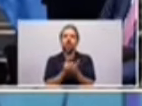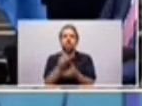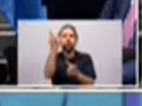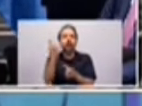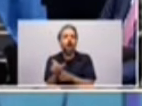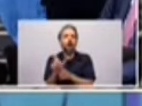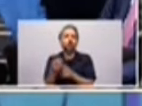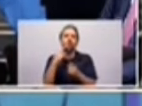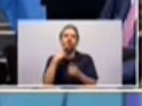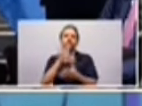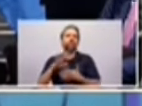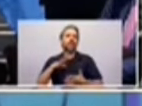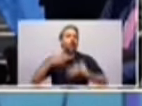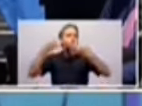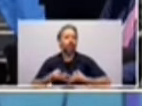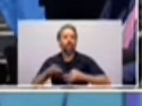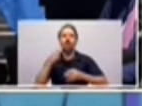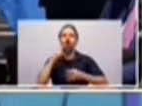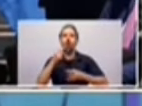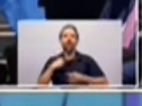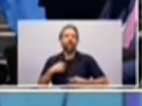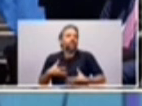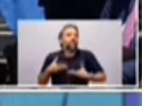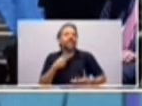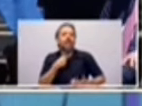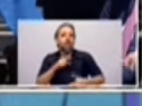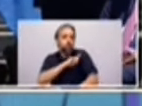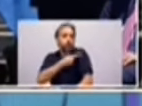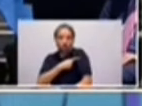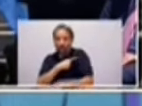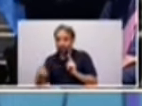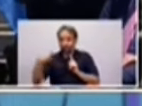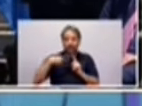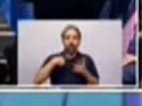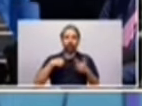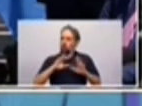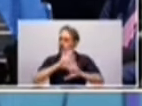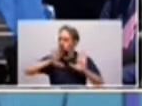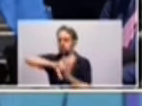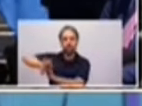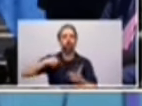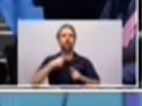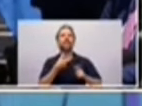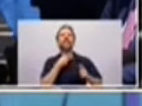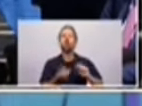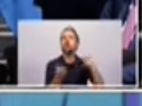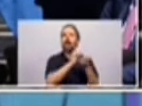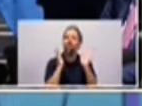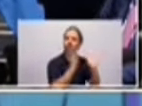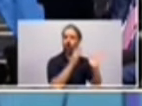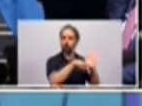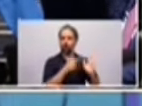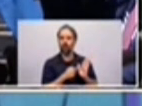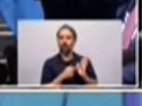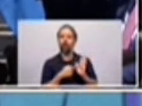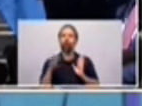de esa conducción política es, por sobre todas las cosas, un problema para el gobierno. Y es un problema adicional porque el gobierno tampoco lo ve como